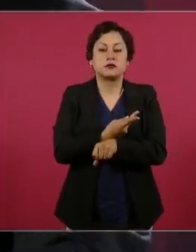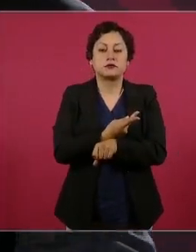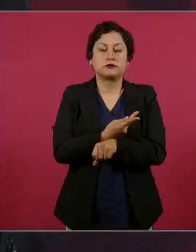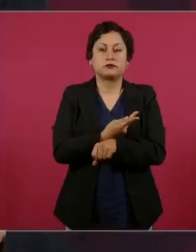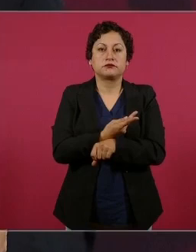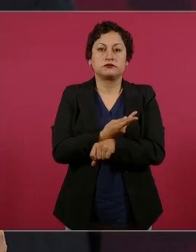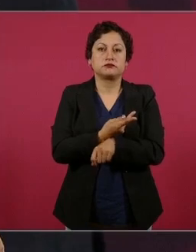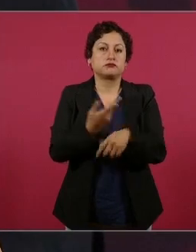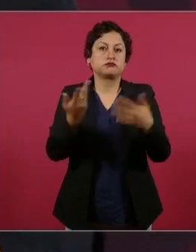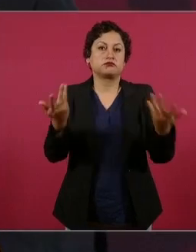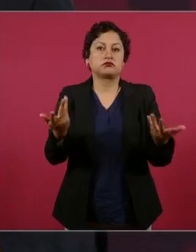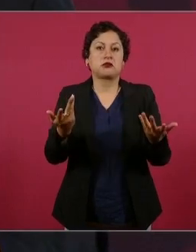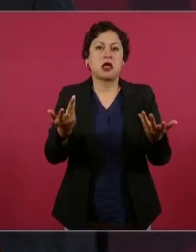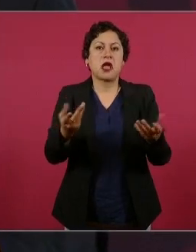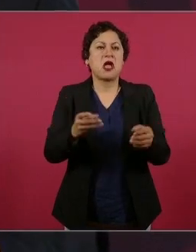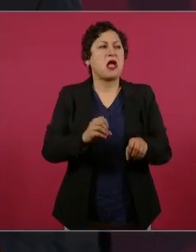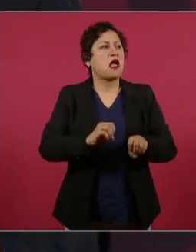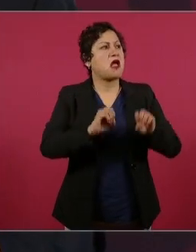islas